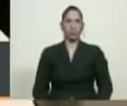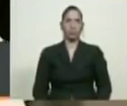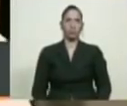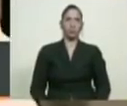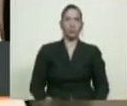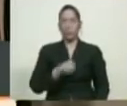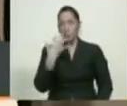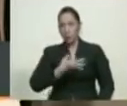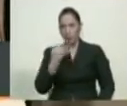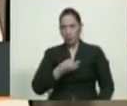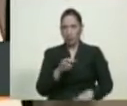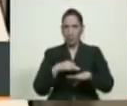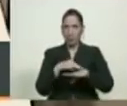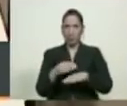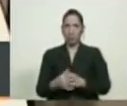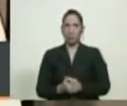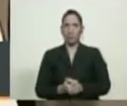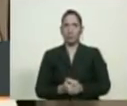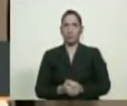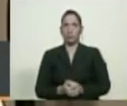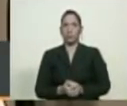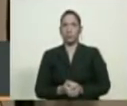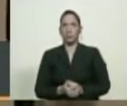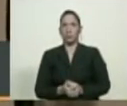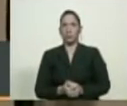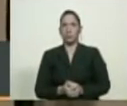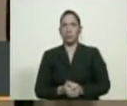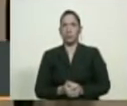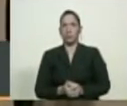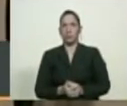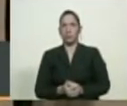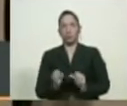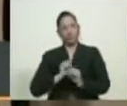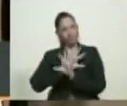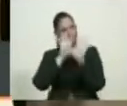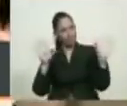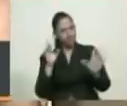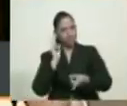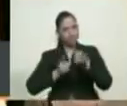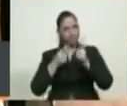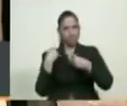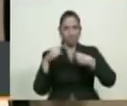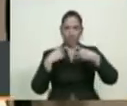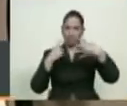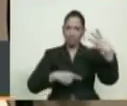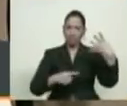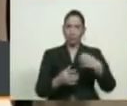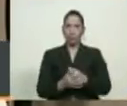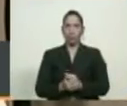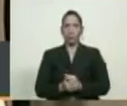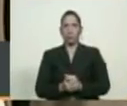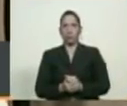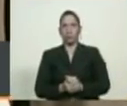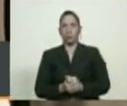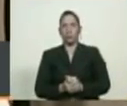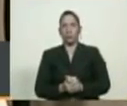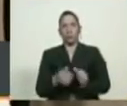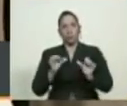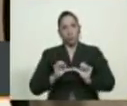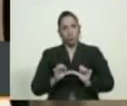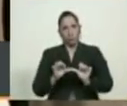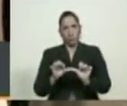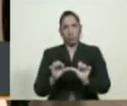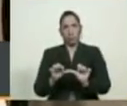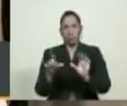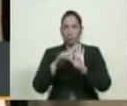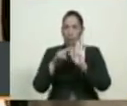Buenas tardes, ministro. ¿Cómo está, Fabián? Ministro, aclarar ciertas dudas que pudiesen continuar en torno a esta